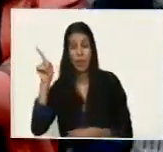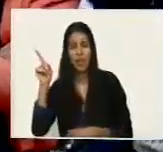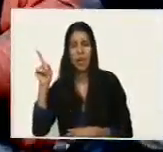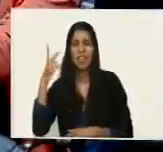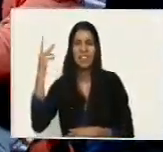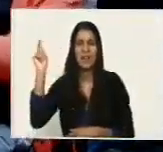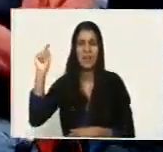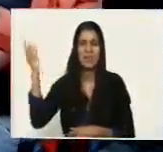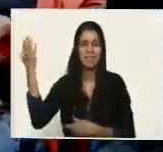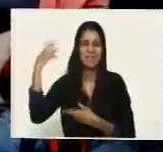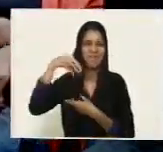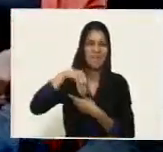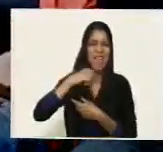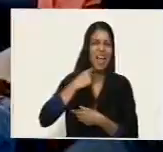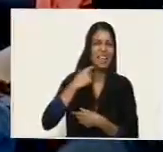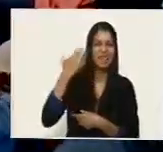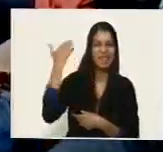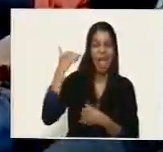¿Ese es el problema?